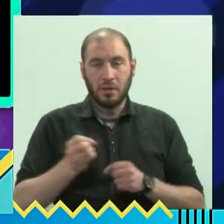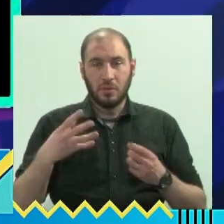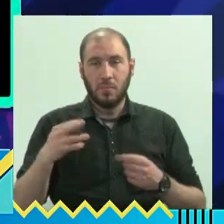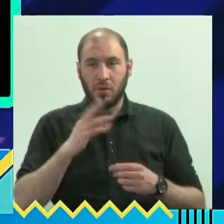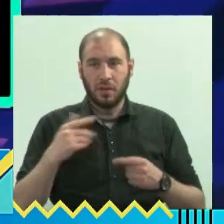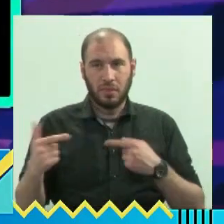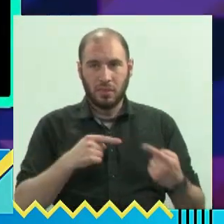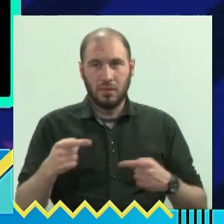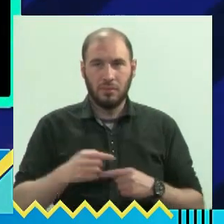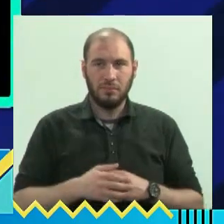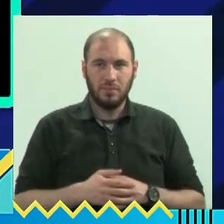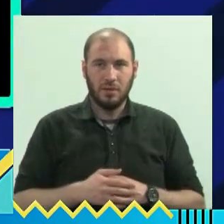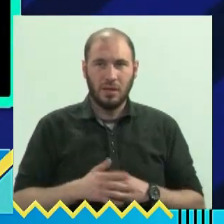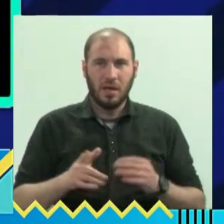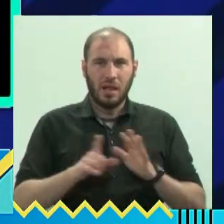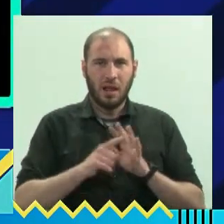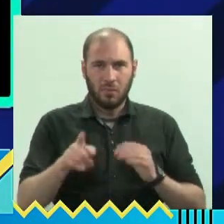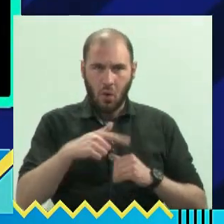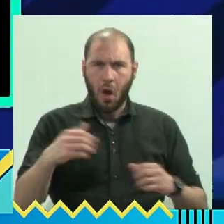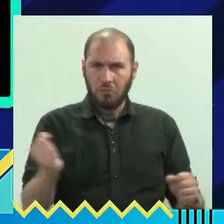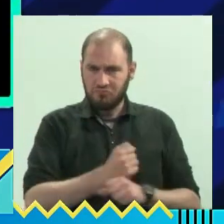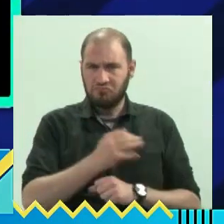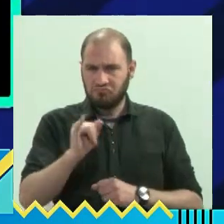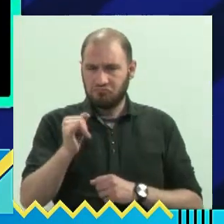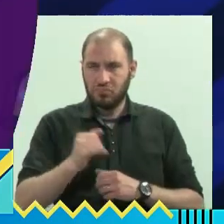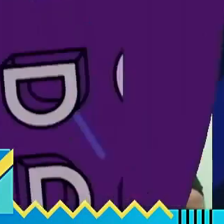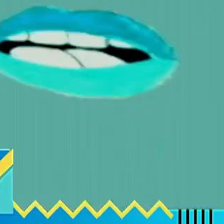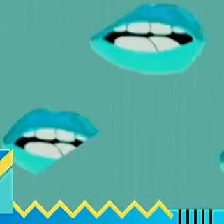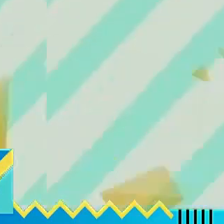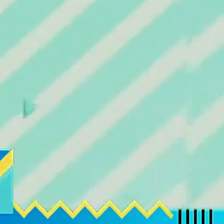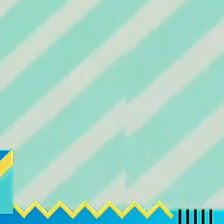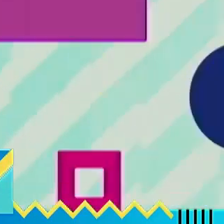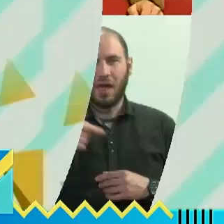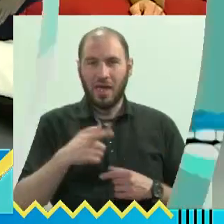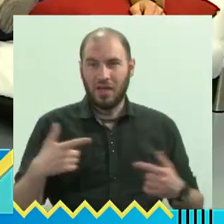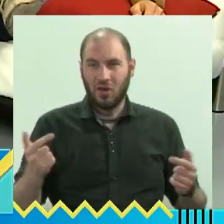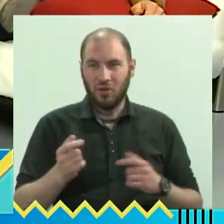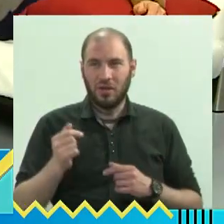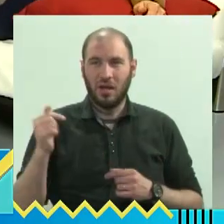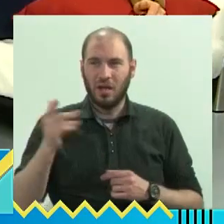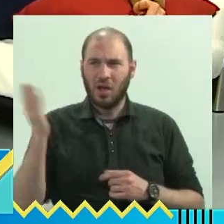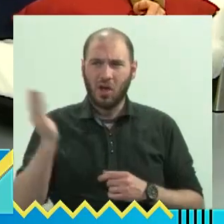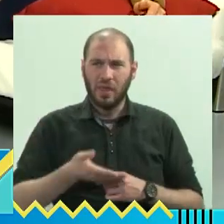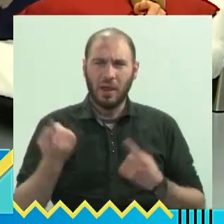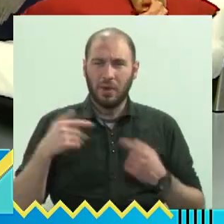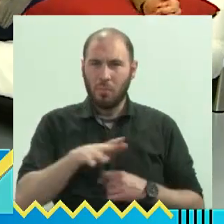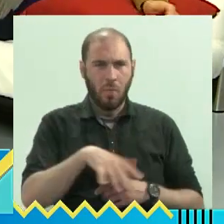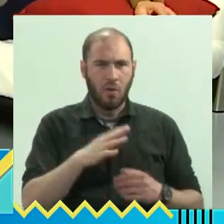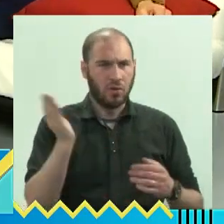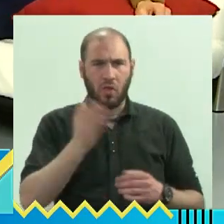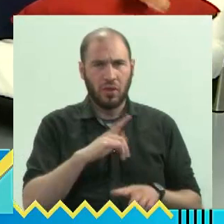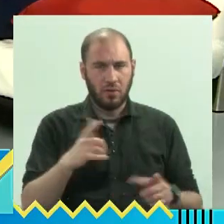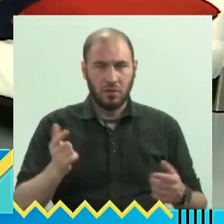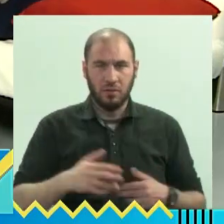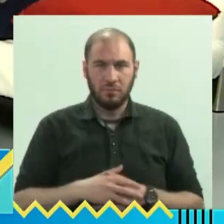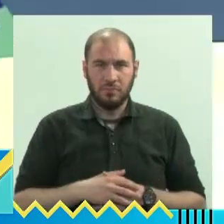mujer la legalidad popular lo aprueba, digamos, ¿no? Claro, y la contradicción, ¿no? Entre la legalidad formal lo condena, pero la legalidad popular no lo condenaba eso,